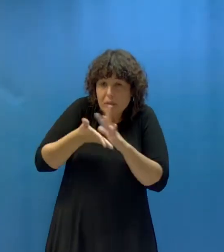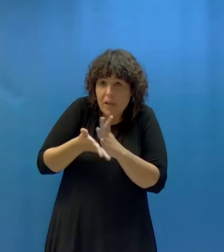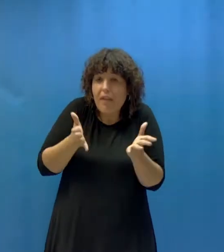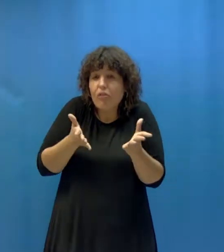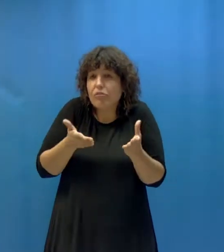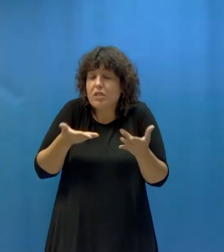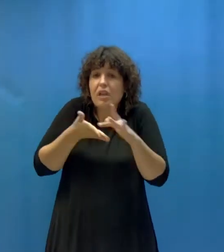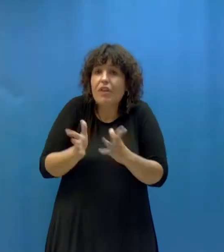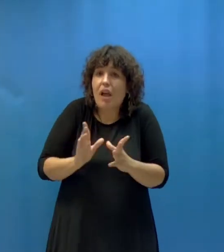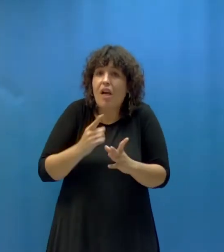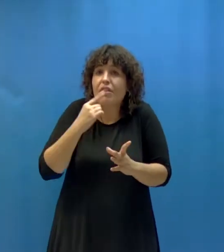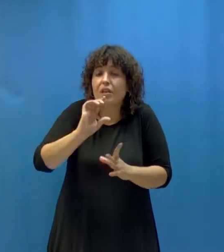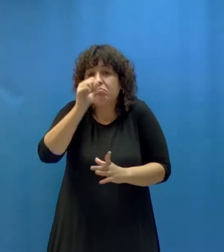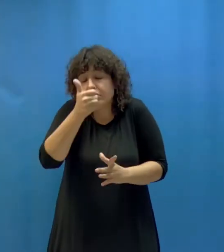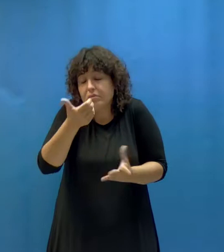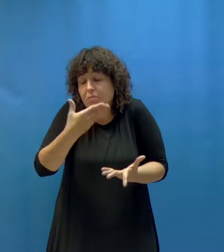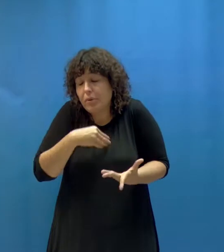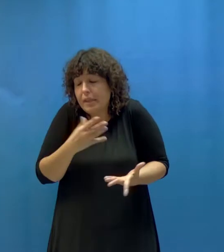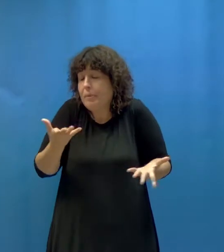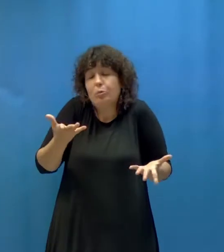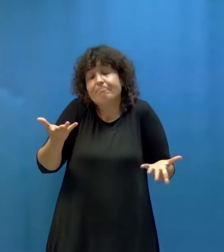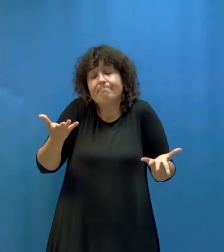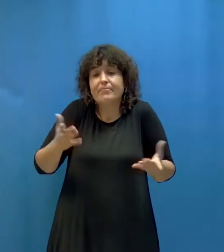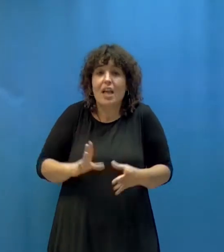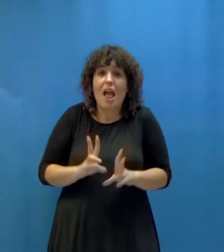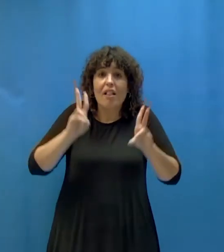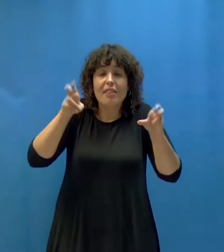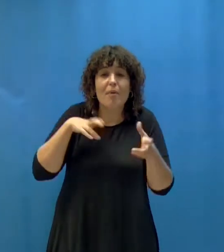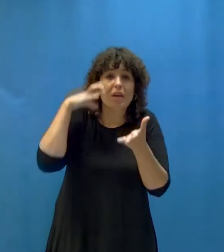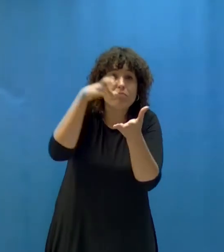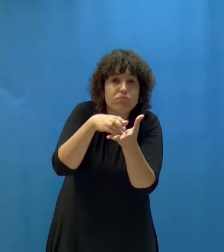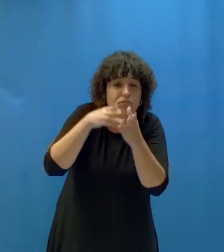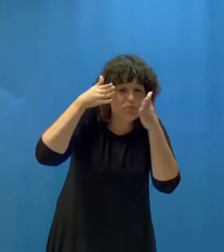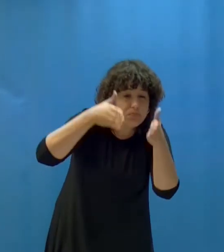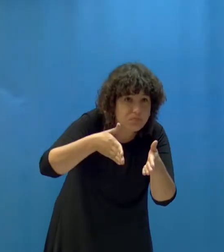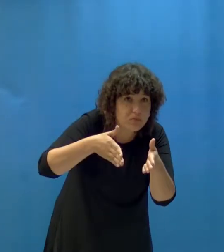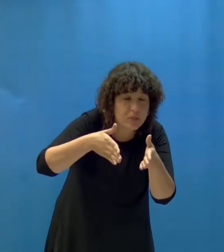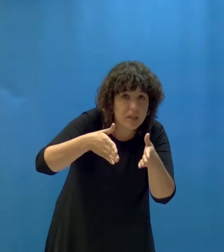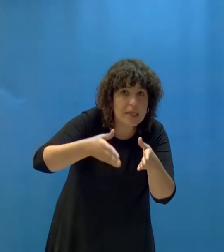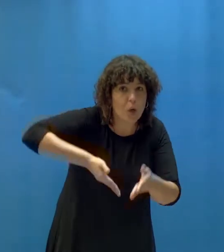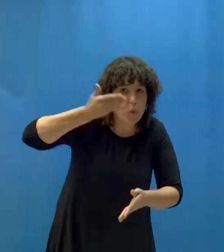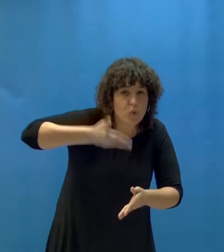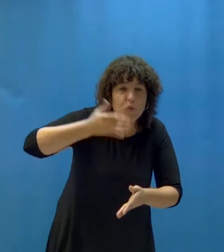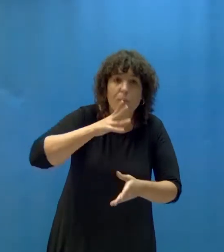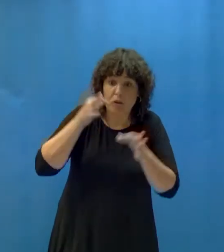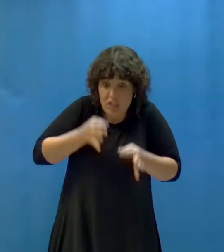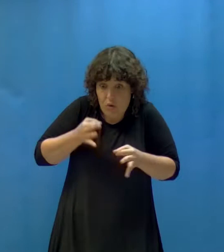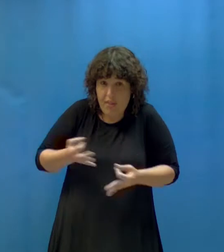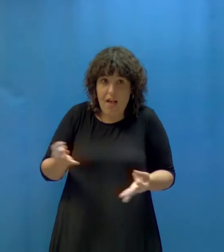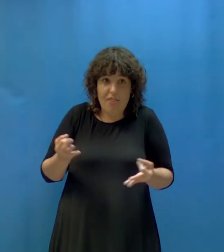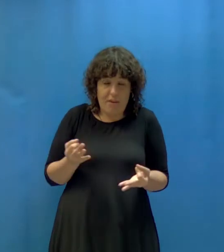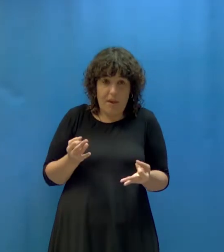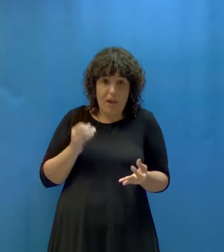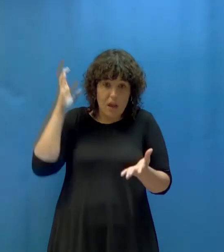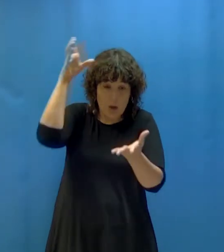bueno. Miren, abordar la actuación en estas instalaciones es urgente por las deficiencias en materia de seguridad, porque es una instalación donde entrenan